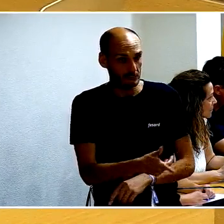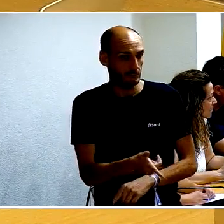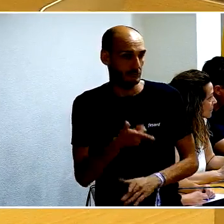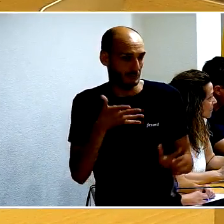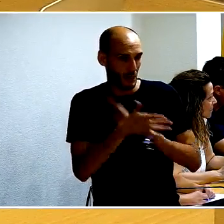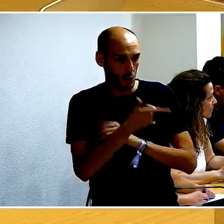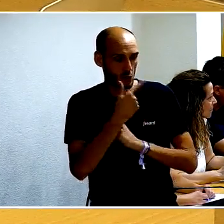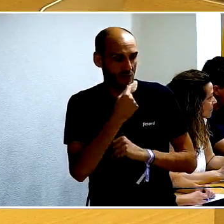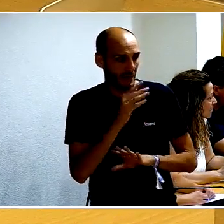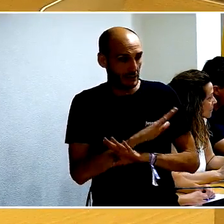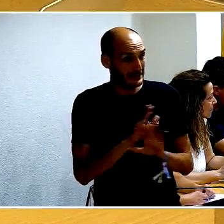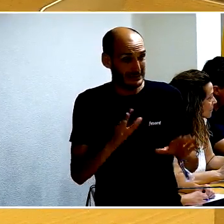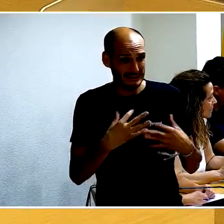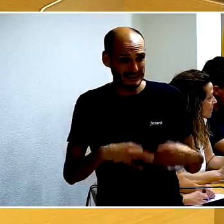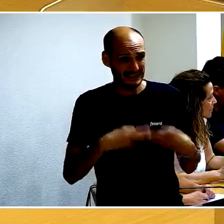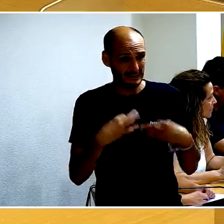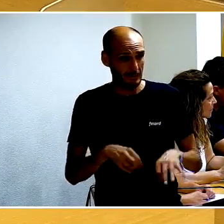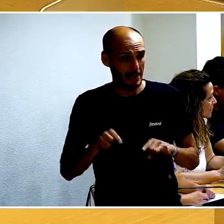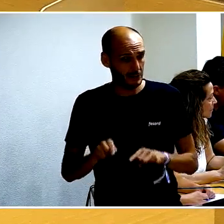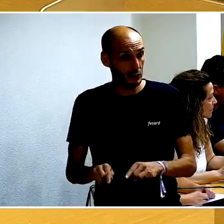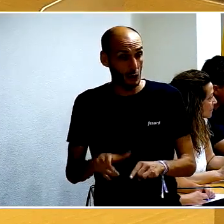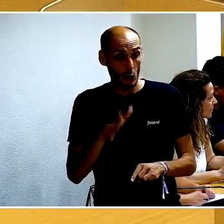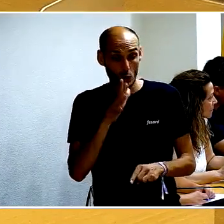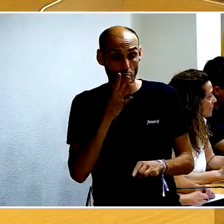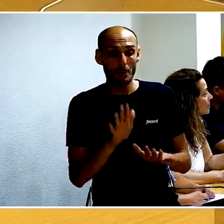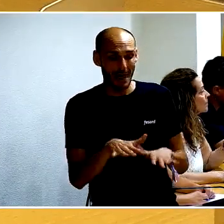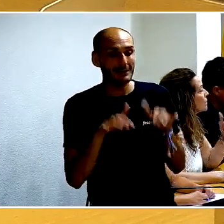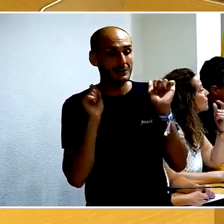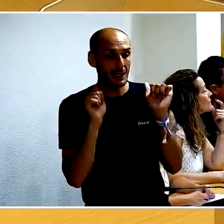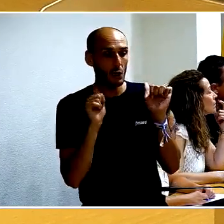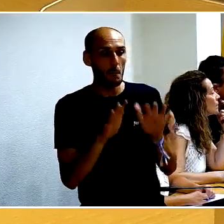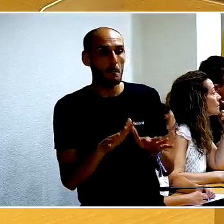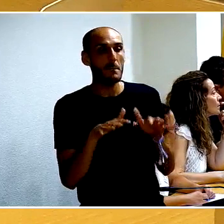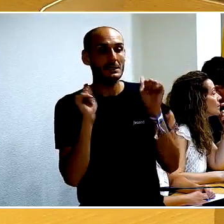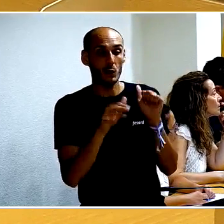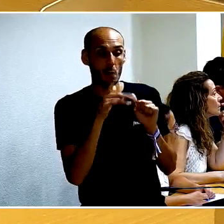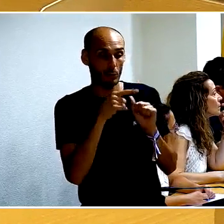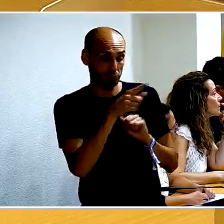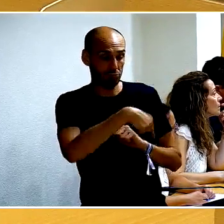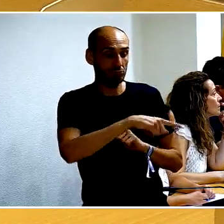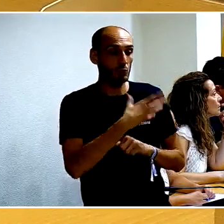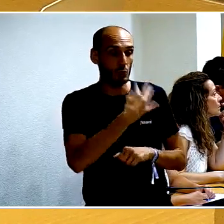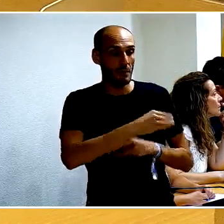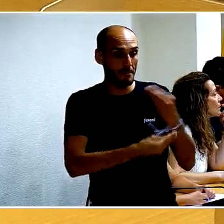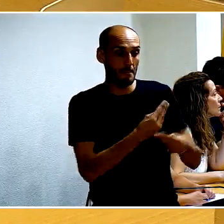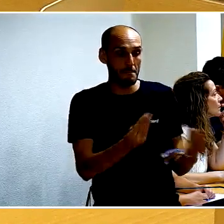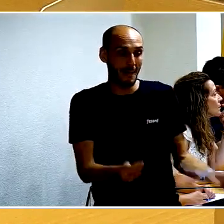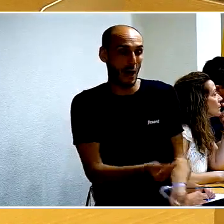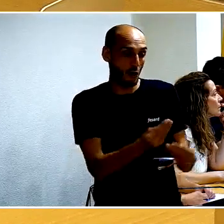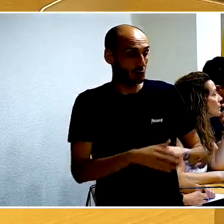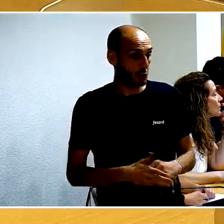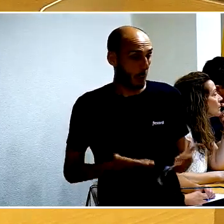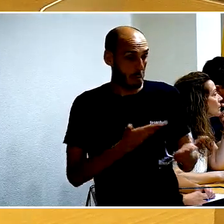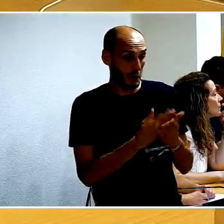Es simplemente eso. Por eso nos abstenemos en este caso concreto, porque es una cosa que se puede mejorar y lo que pedimos es que mejoren. Muy